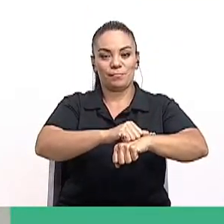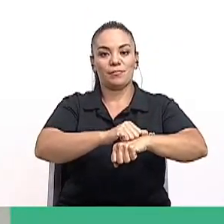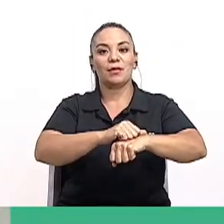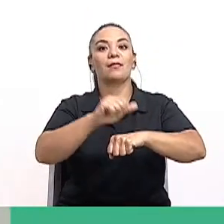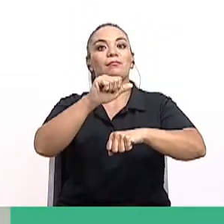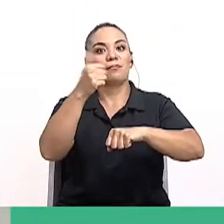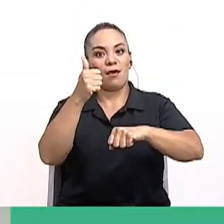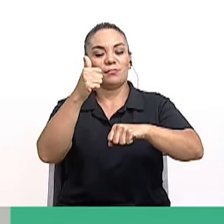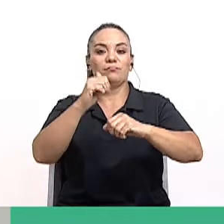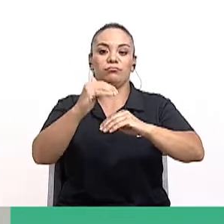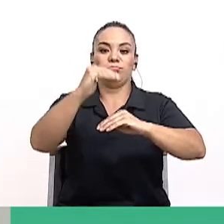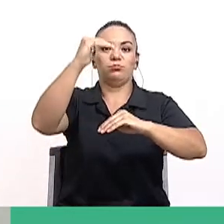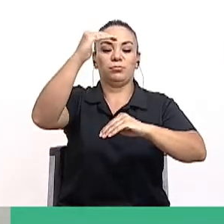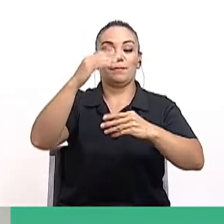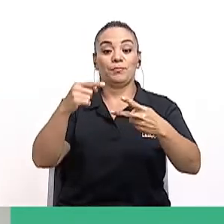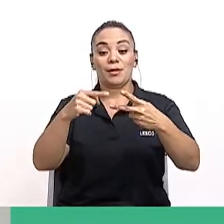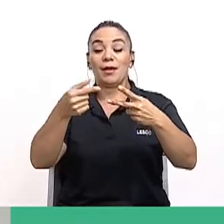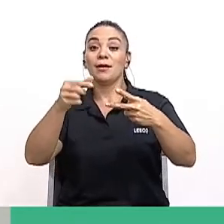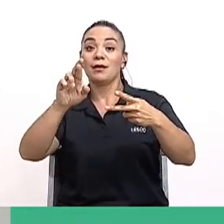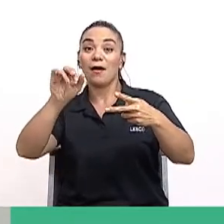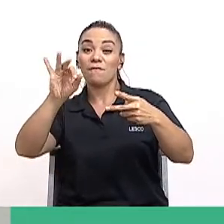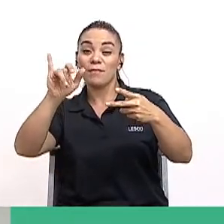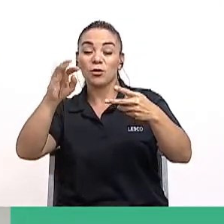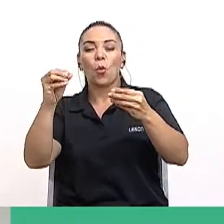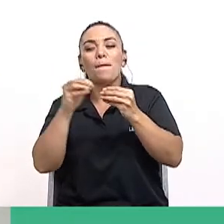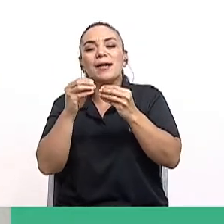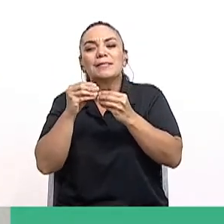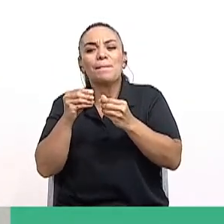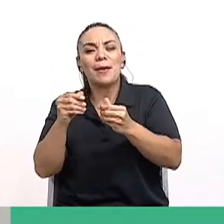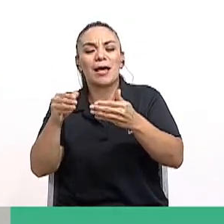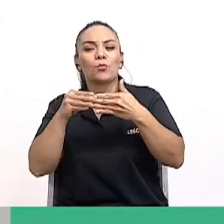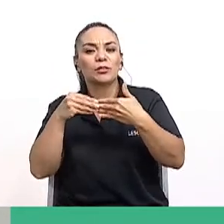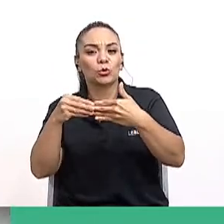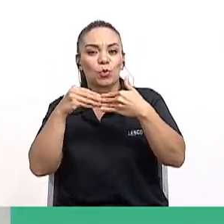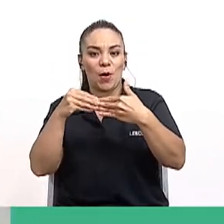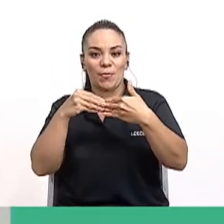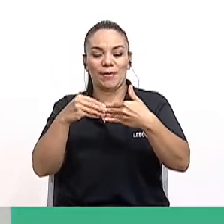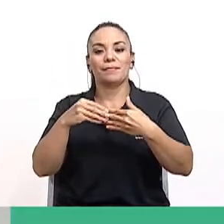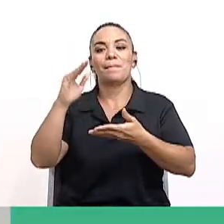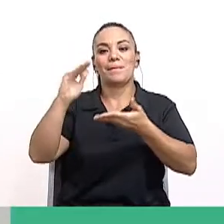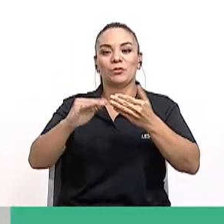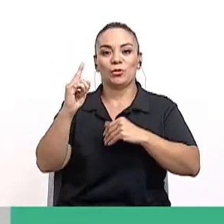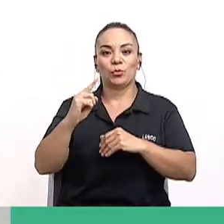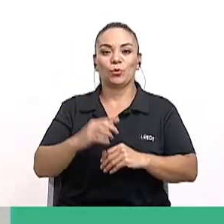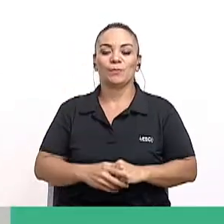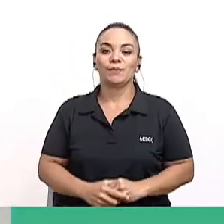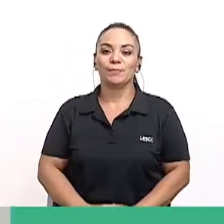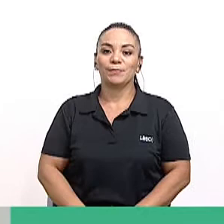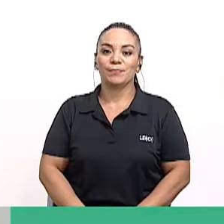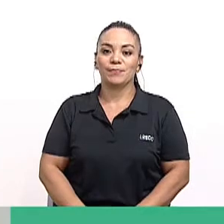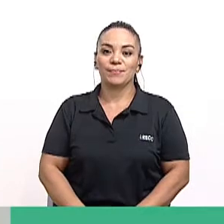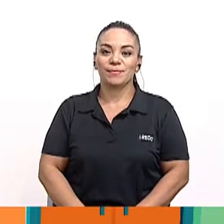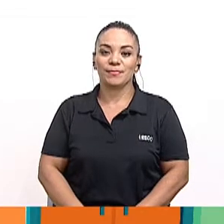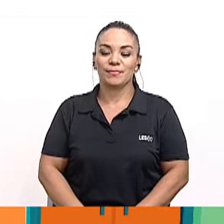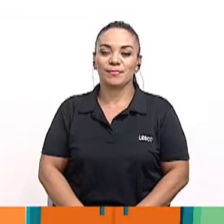de Mohs, y el grafito es uno de los más blandos, menos de 1 en la escala de Mohs.